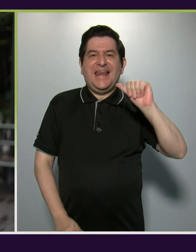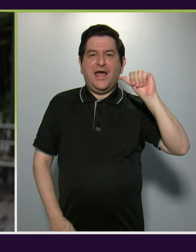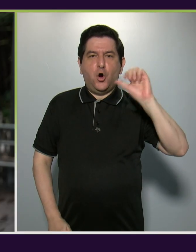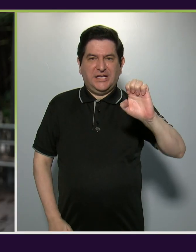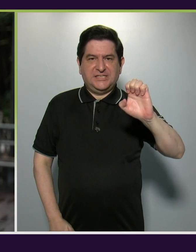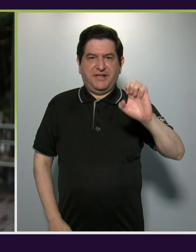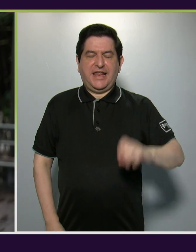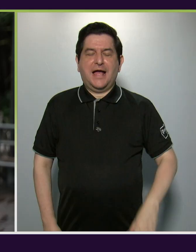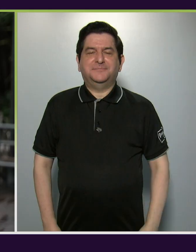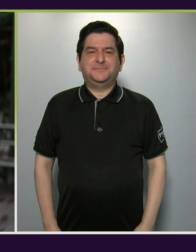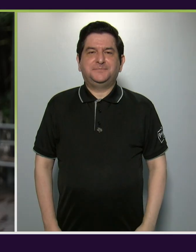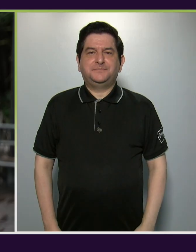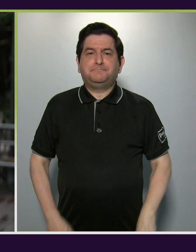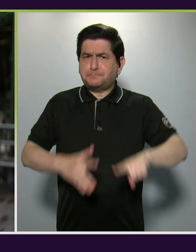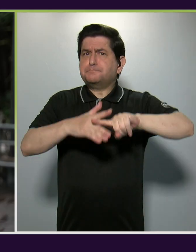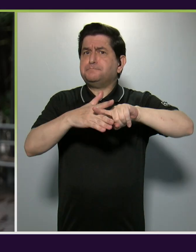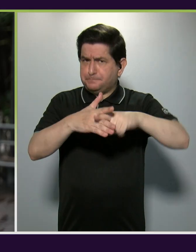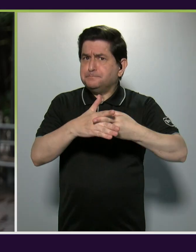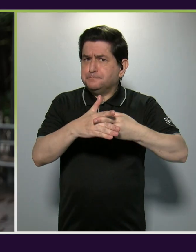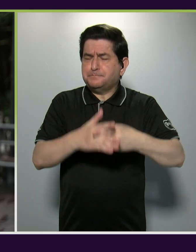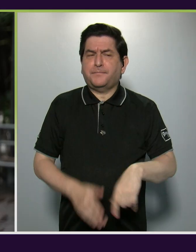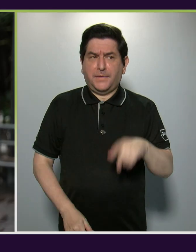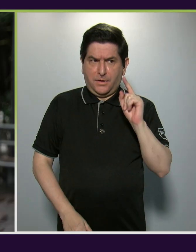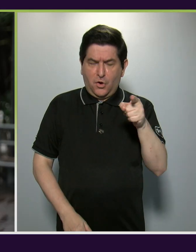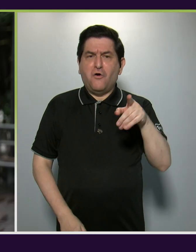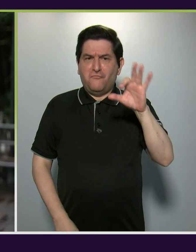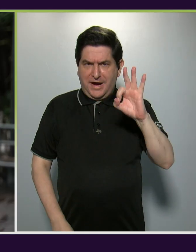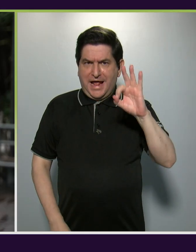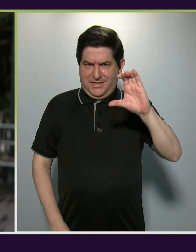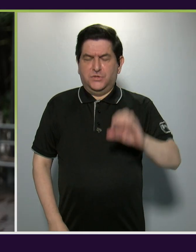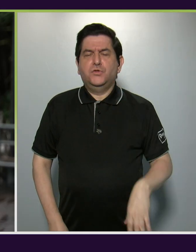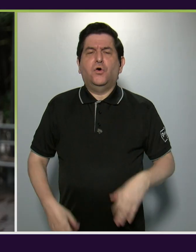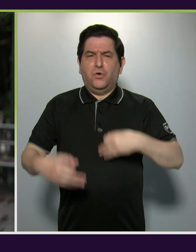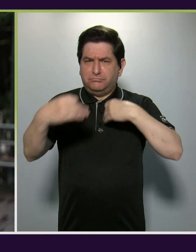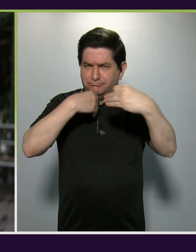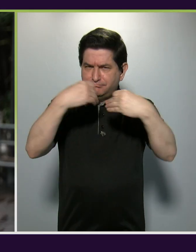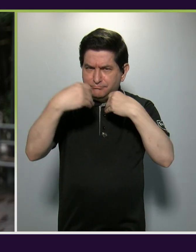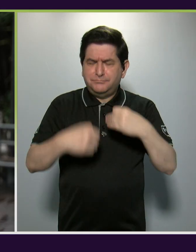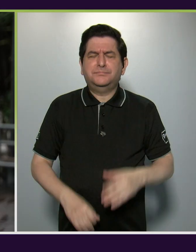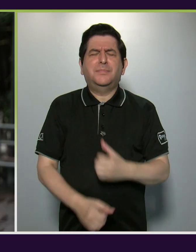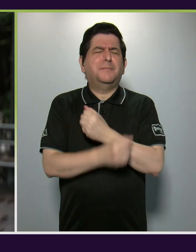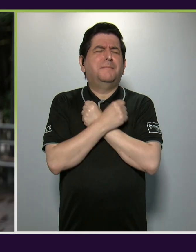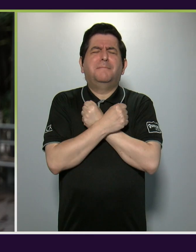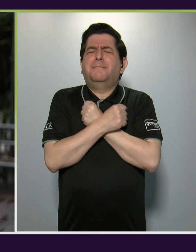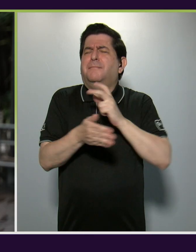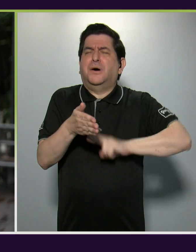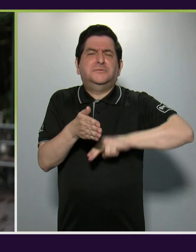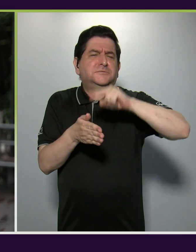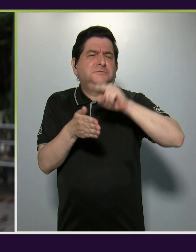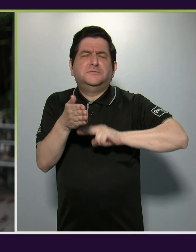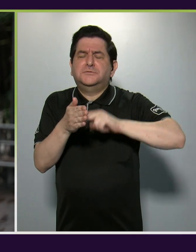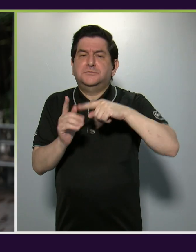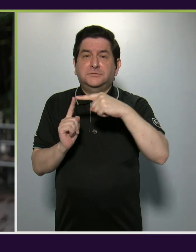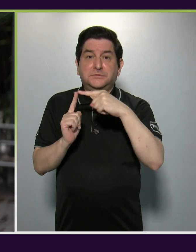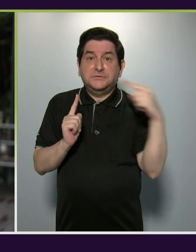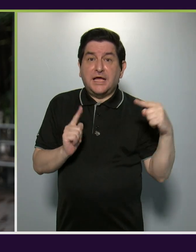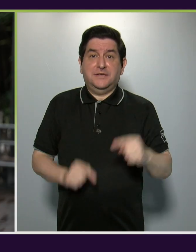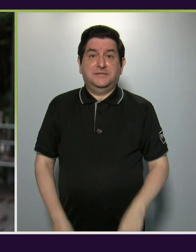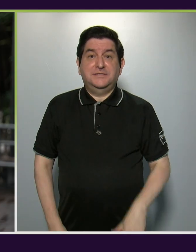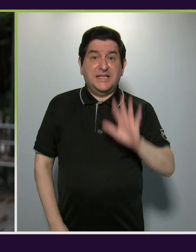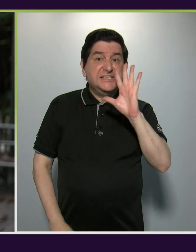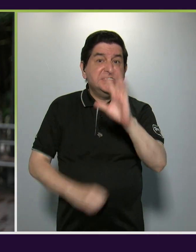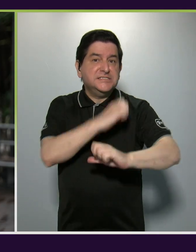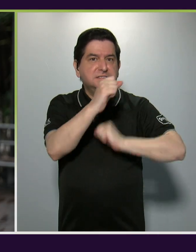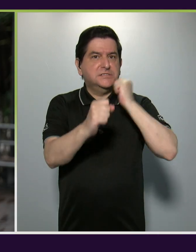Echeverría. Comenzamos justamente con don Fernando, que nos contó sobre su pasión por la pintura, que desde los